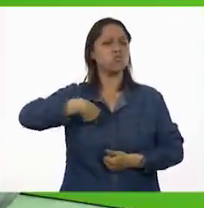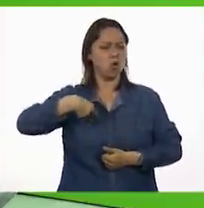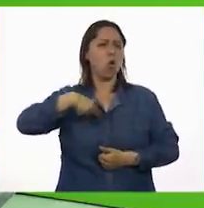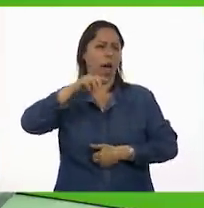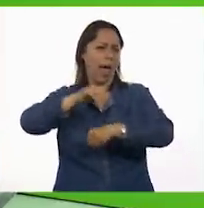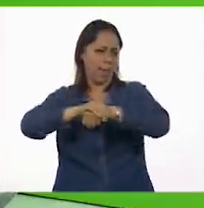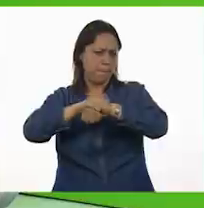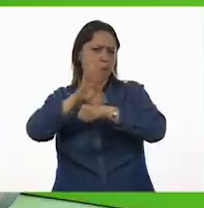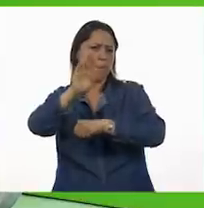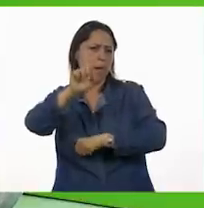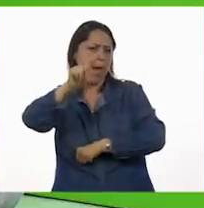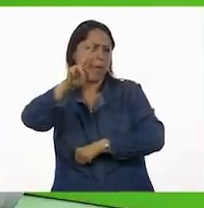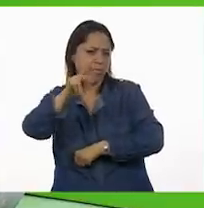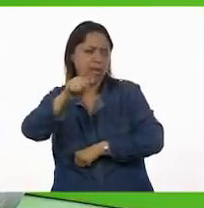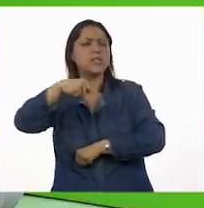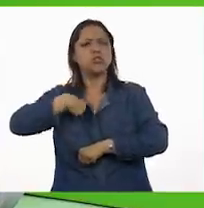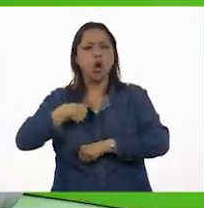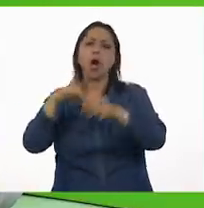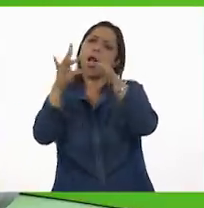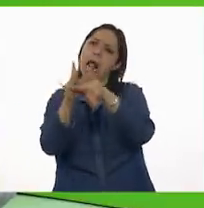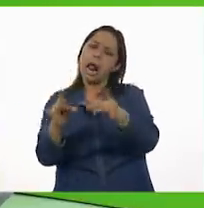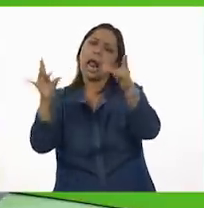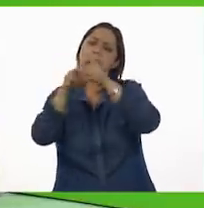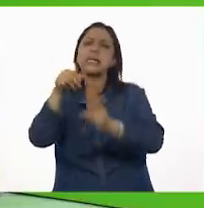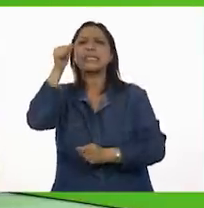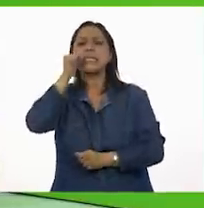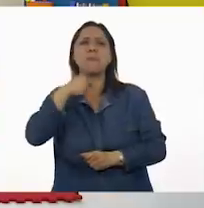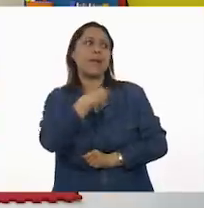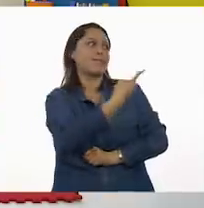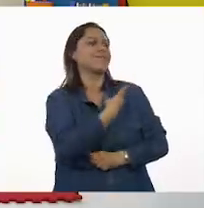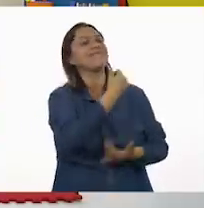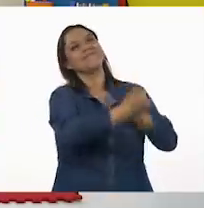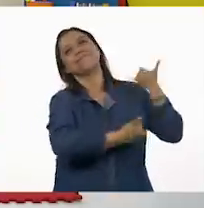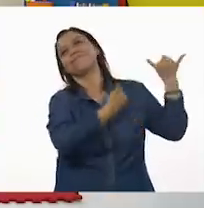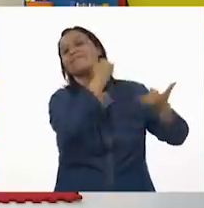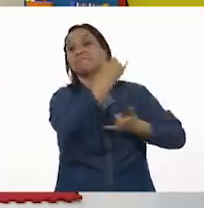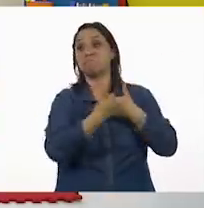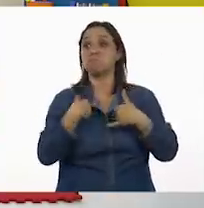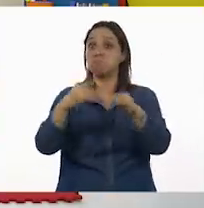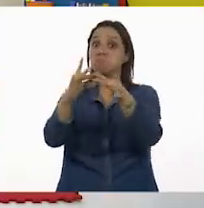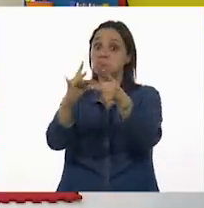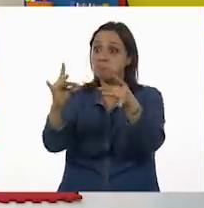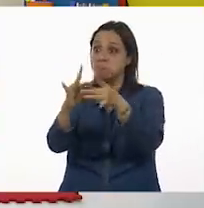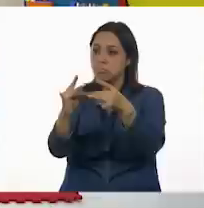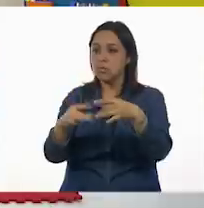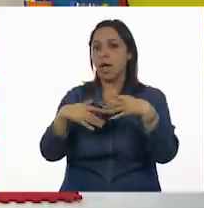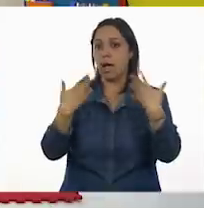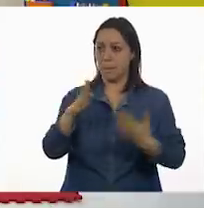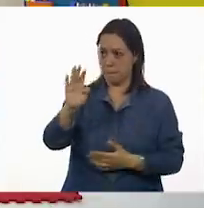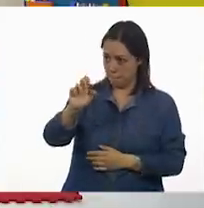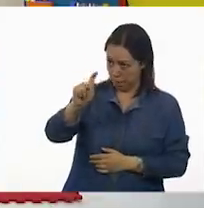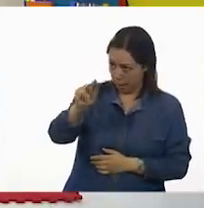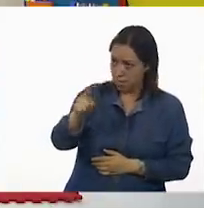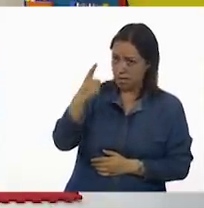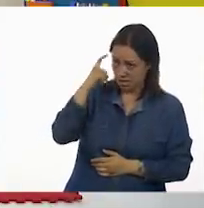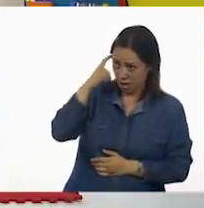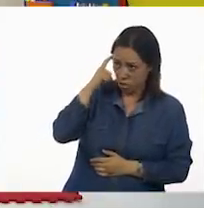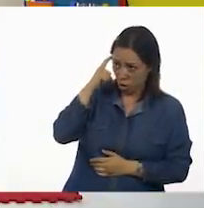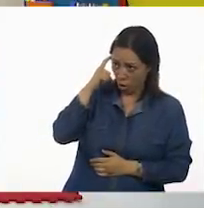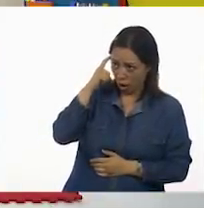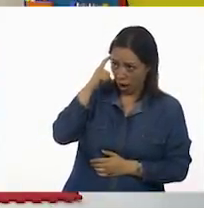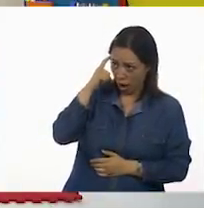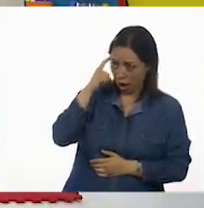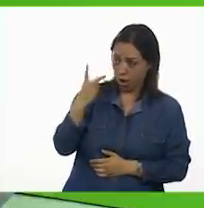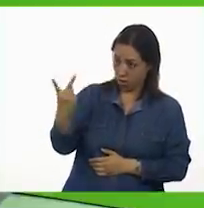todo y nos reímos de lo que pasamos juntas tú y yo. Entonces, ¿Beatriz no se enoja de que convivas conmigo